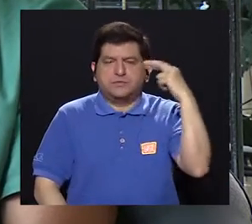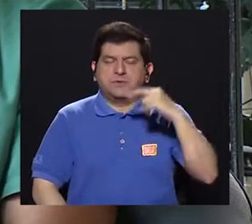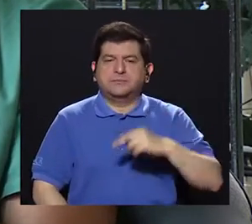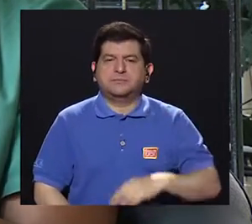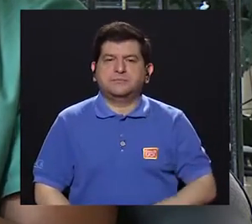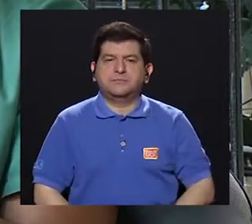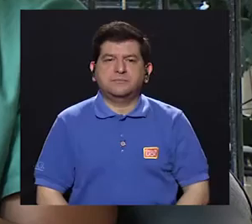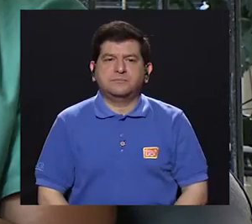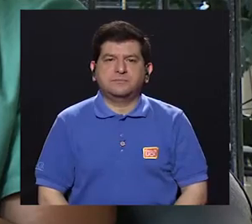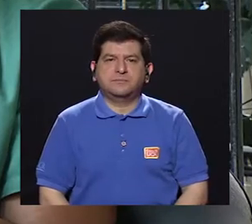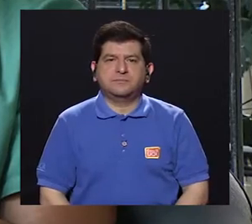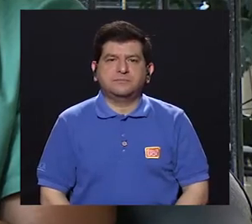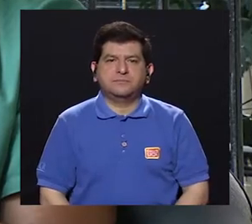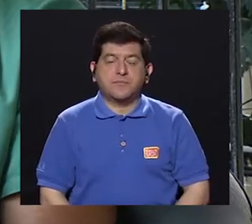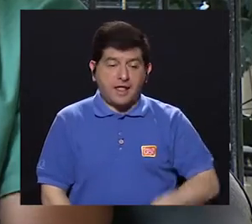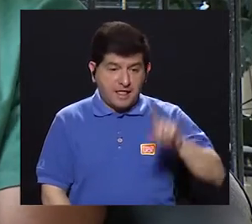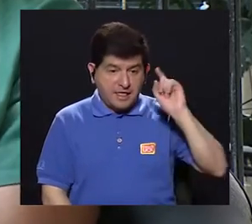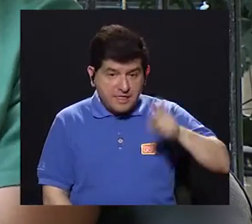y debe estar,